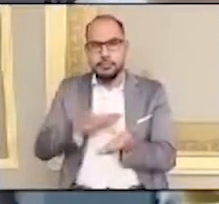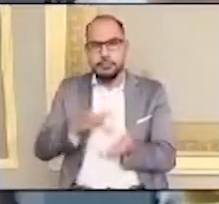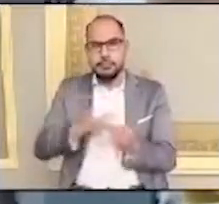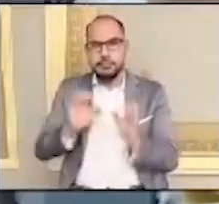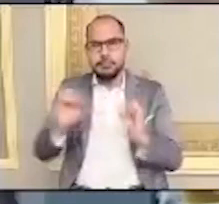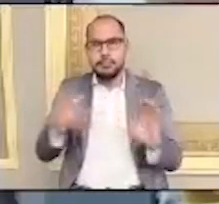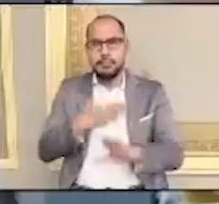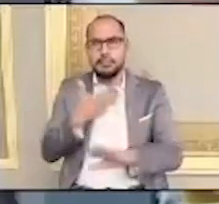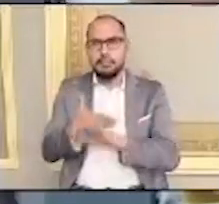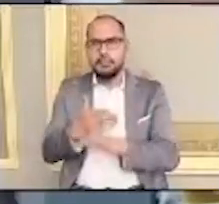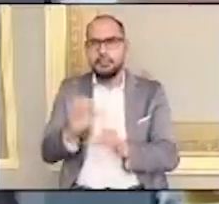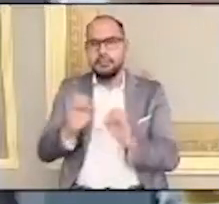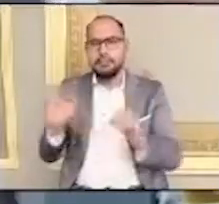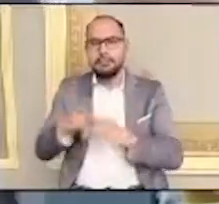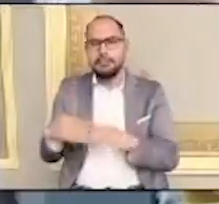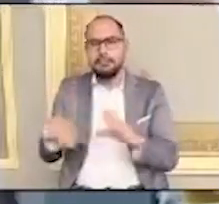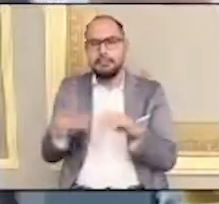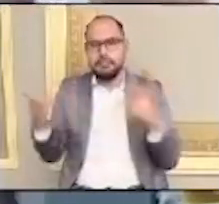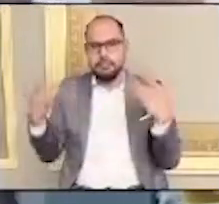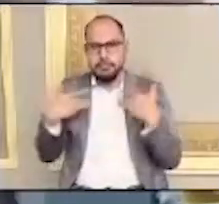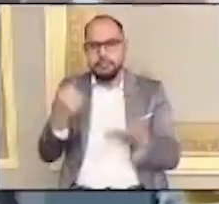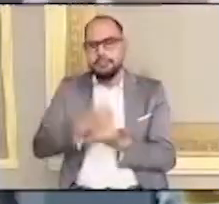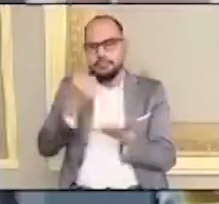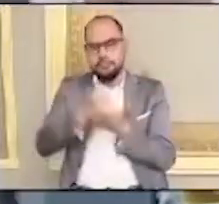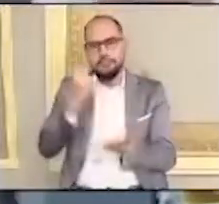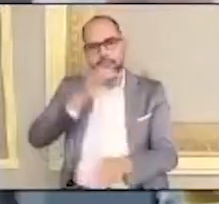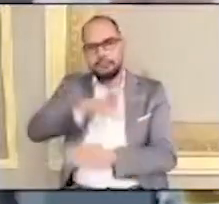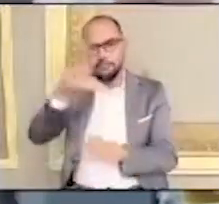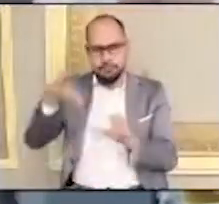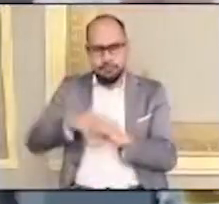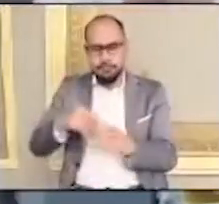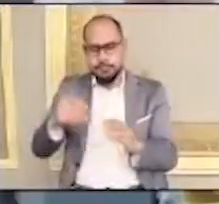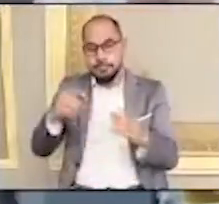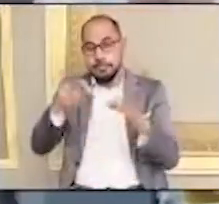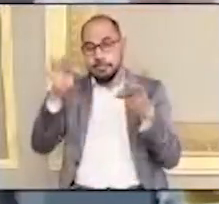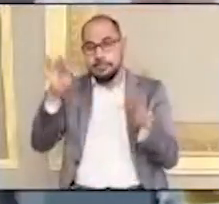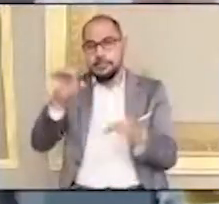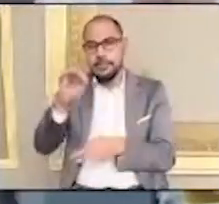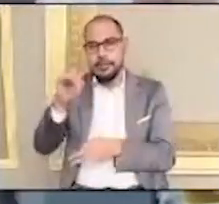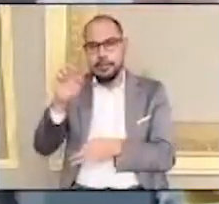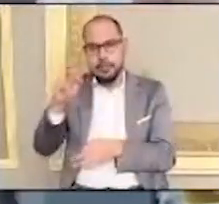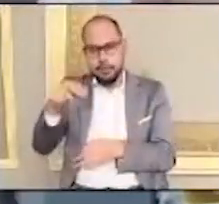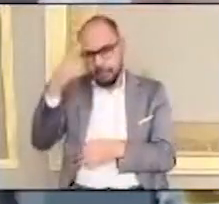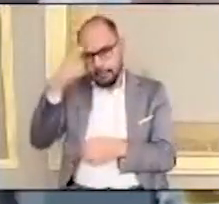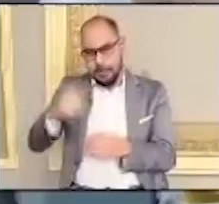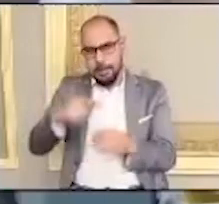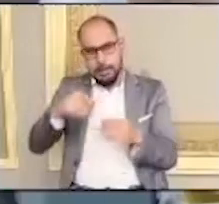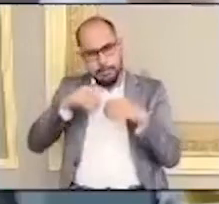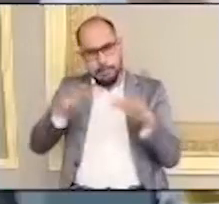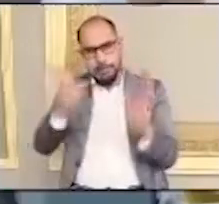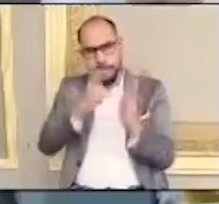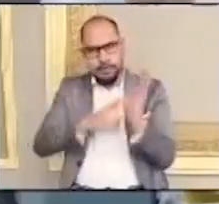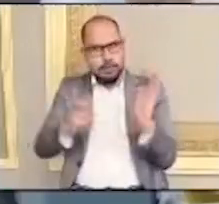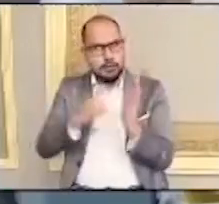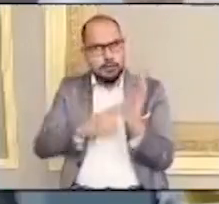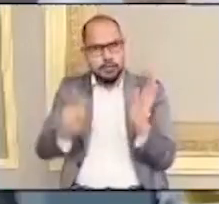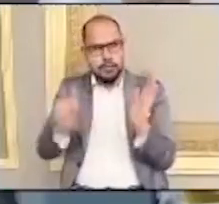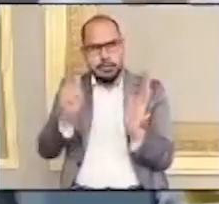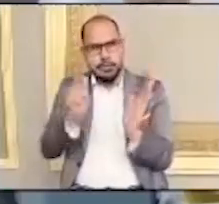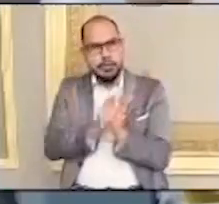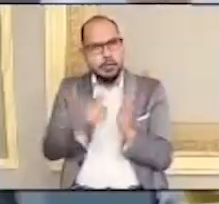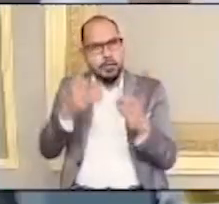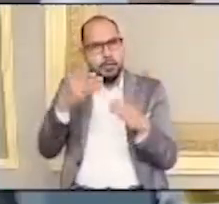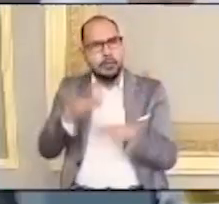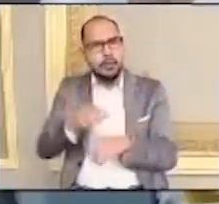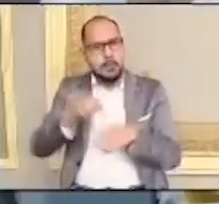0 votos en contra y 0 abstenciones. Aprobado en todos sus términos el dictamen con minuta de decreto por el que se reforman y adicionan diversas disposiciones de la